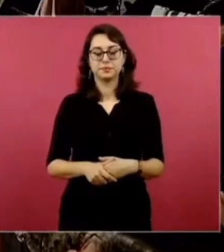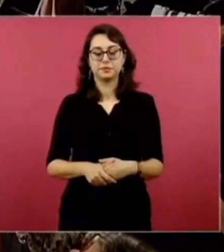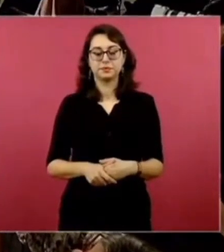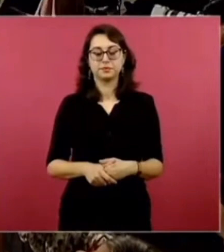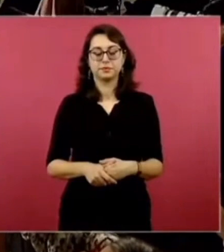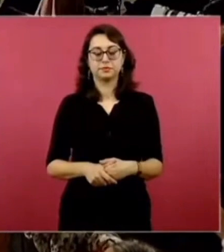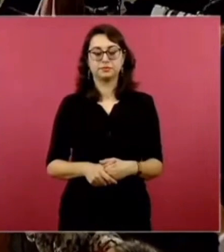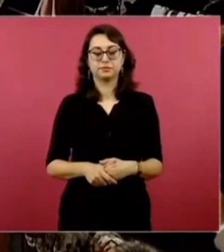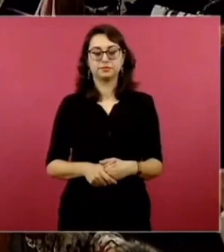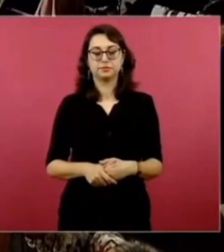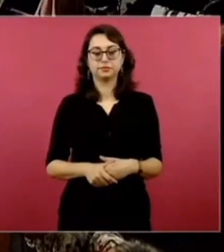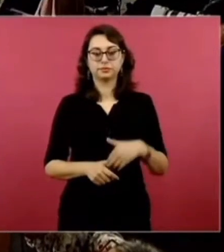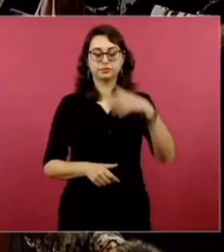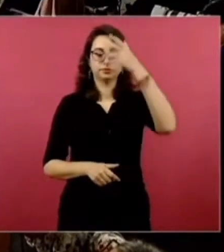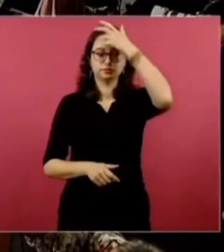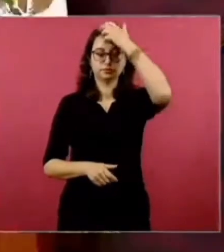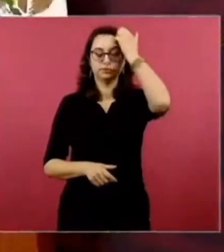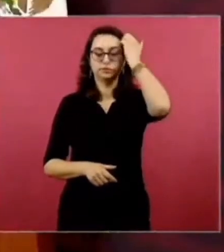desde que llegamos,